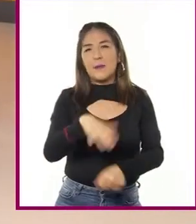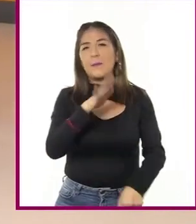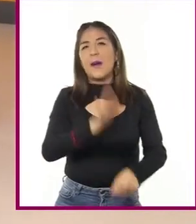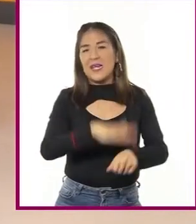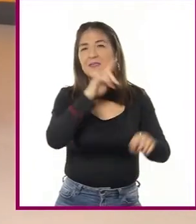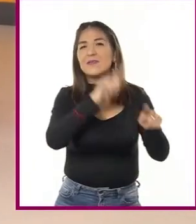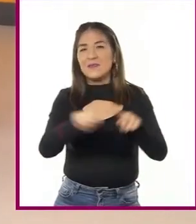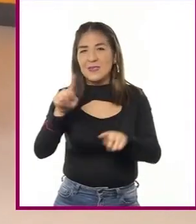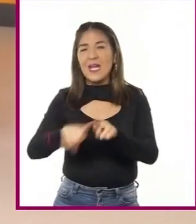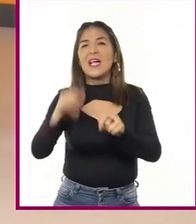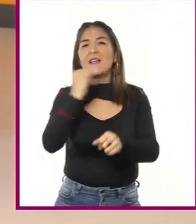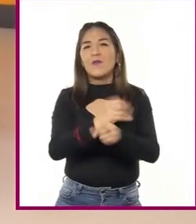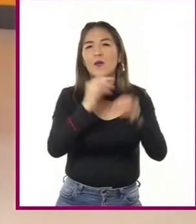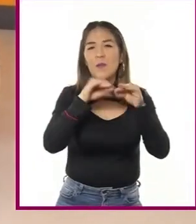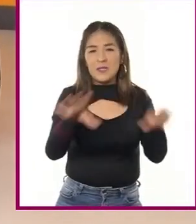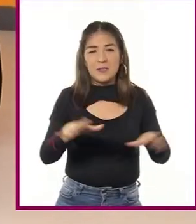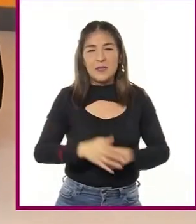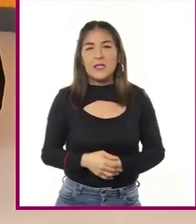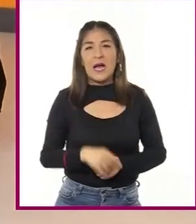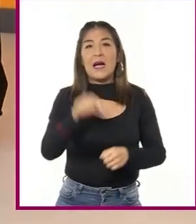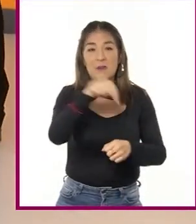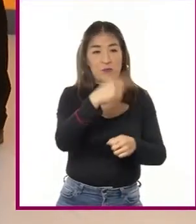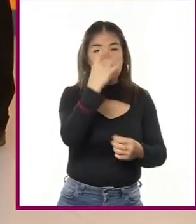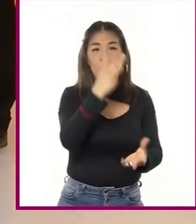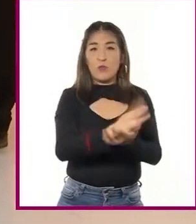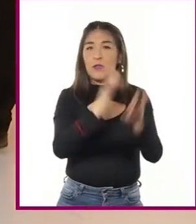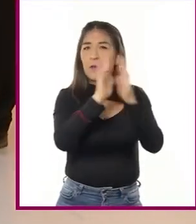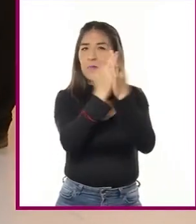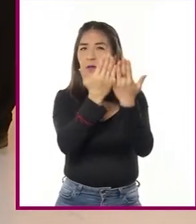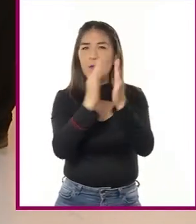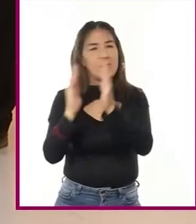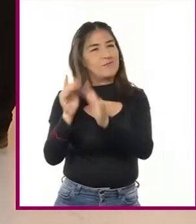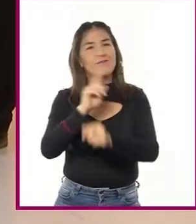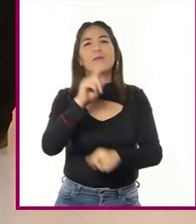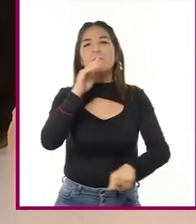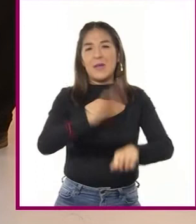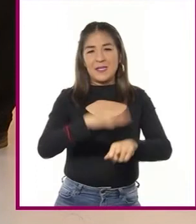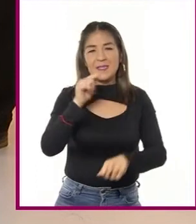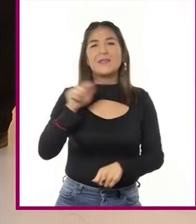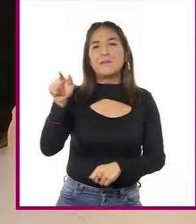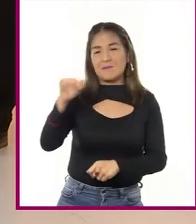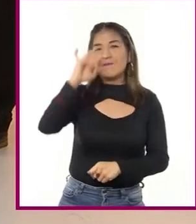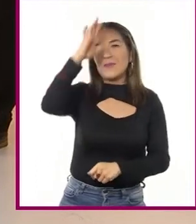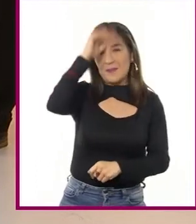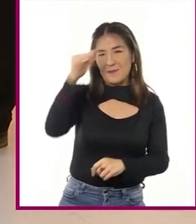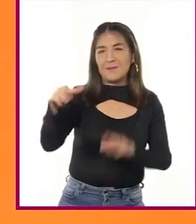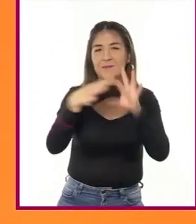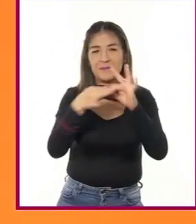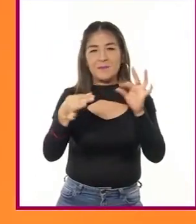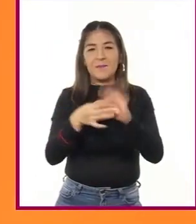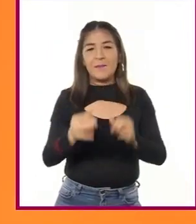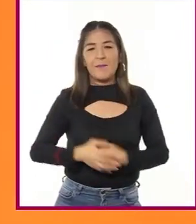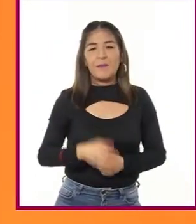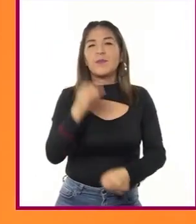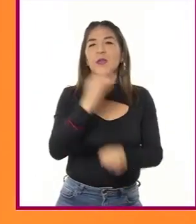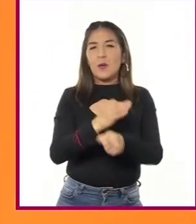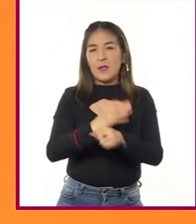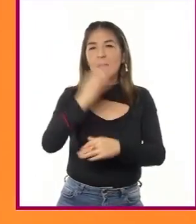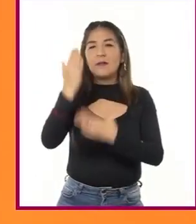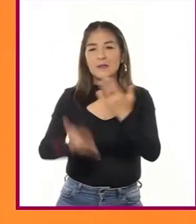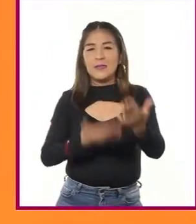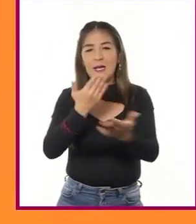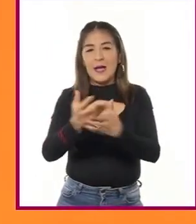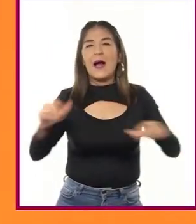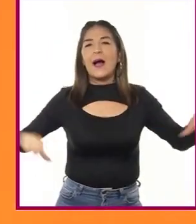fuentes de información, no solo las bibliotecas. Claro que sí, estoy de acuerdo contigo, Roberto. Te propongo que hagamos